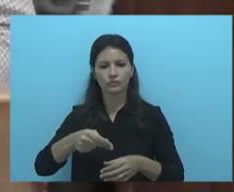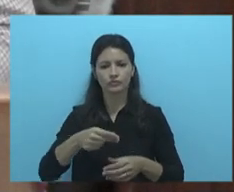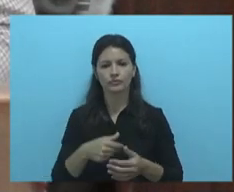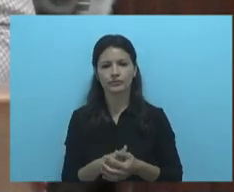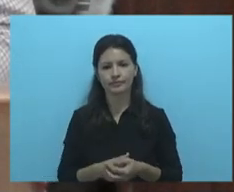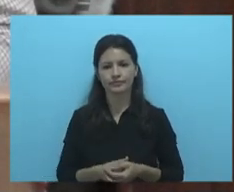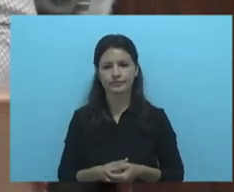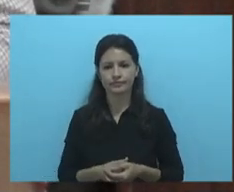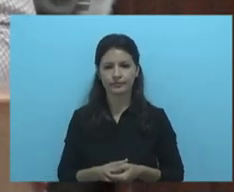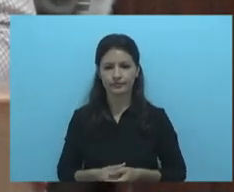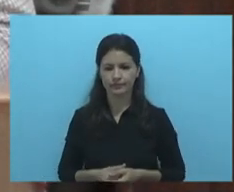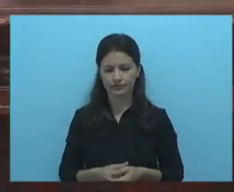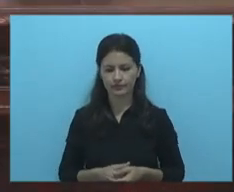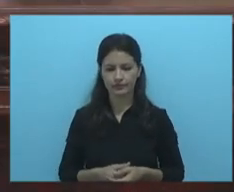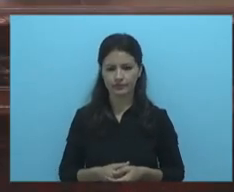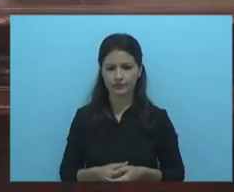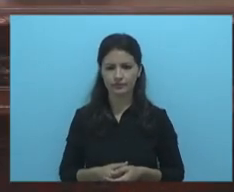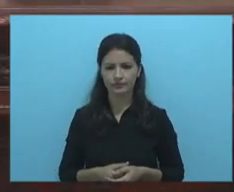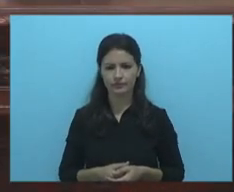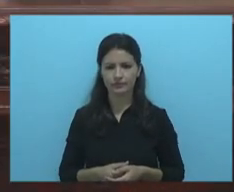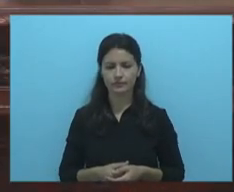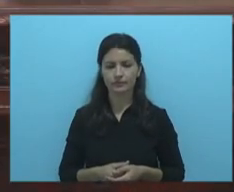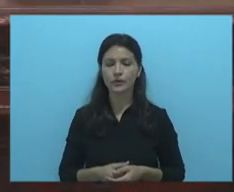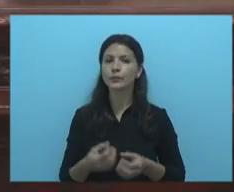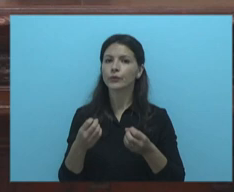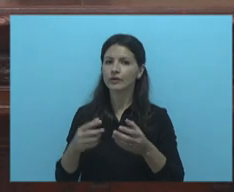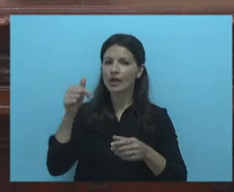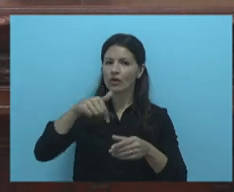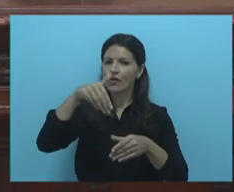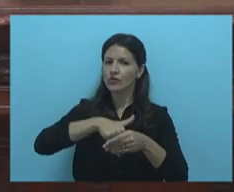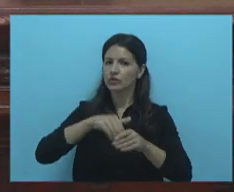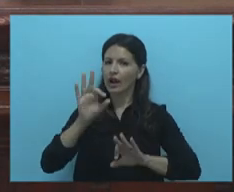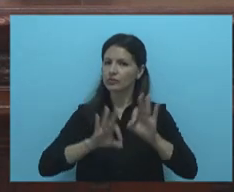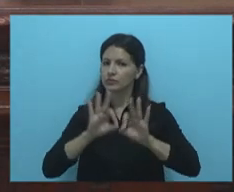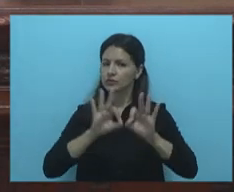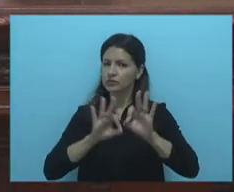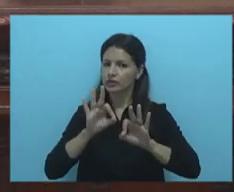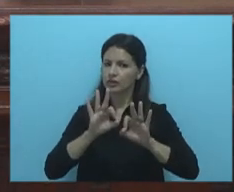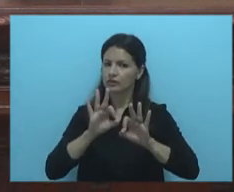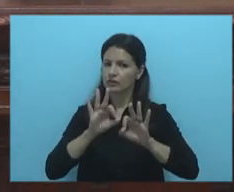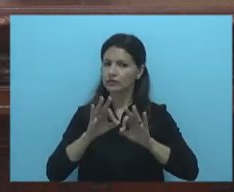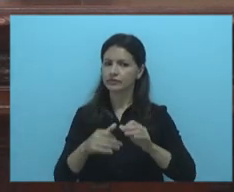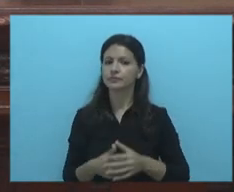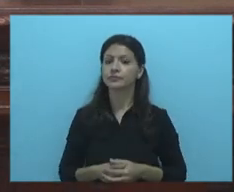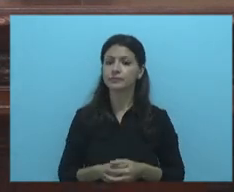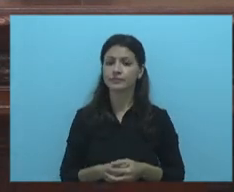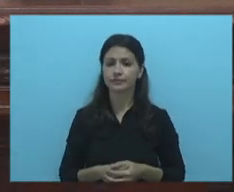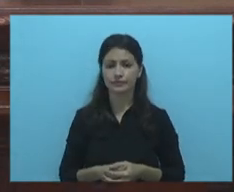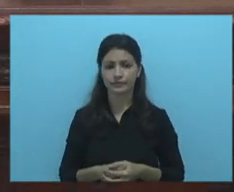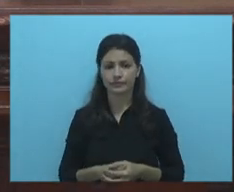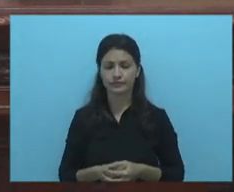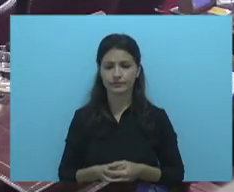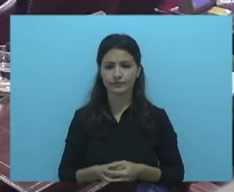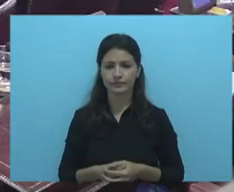a este proyecto. Bien, gracias, diputado. Voy a poner ahora a consideración el proyecto de resolución.